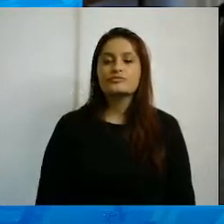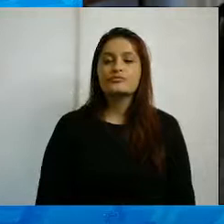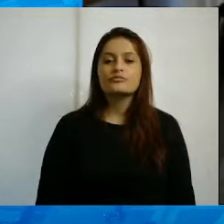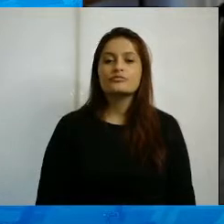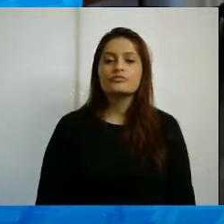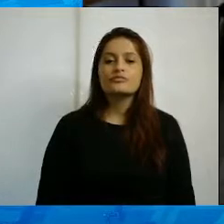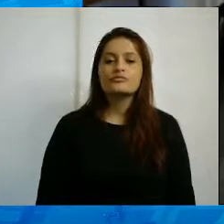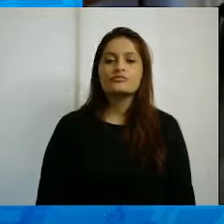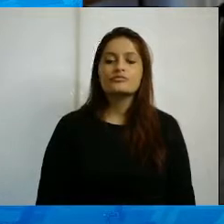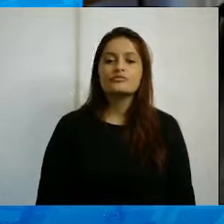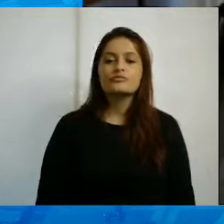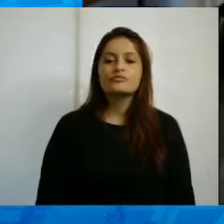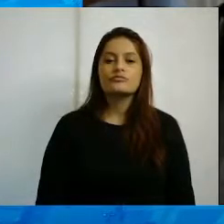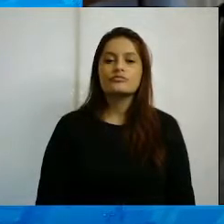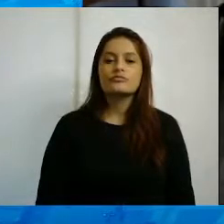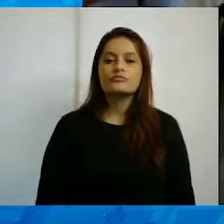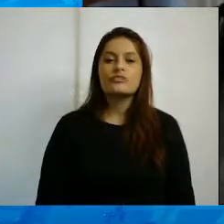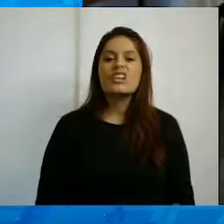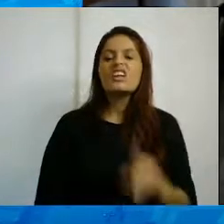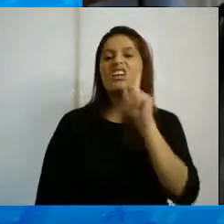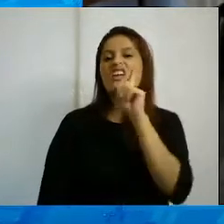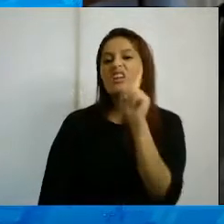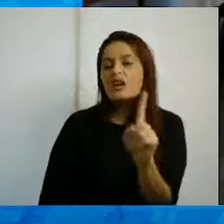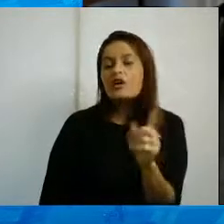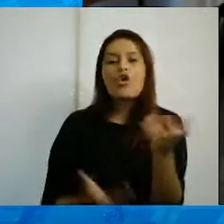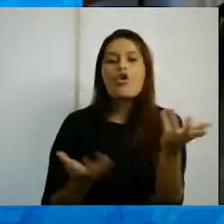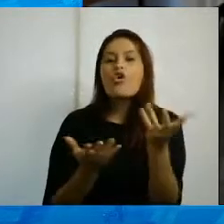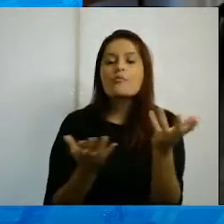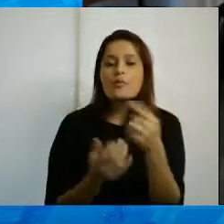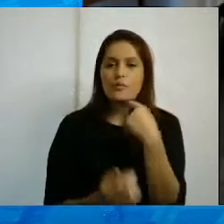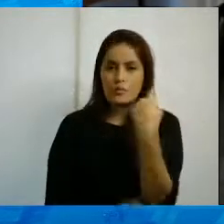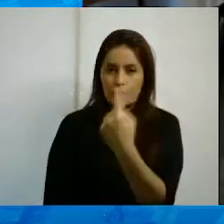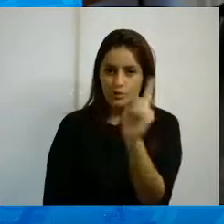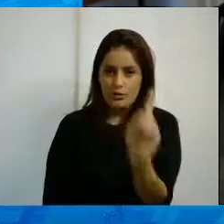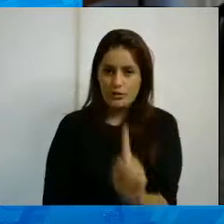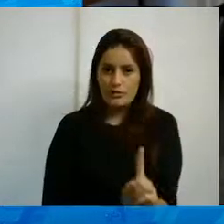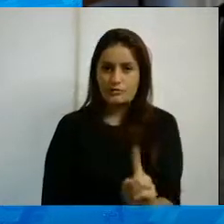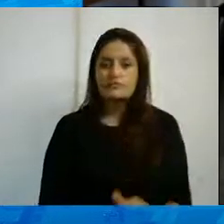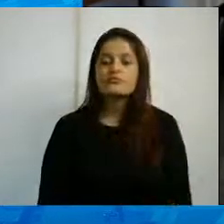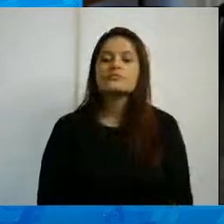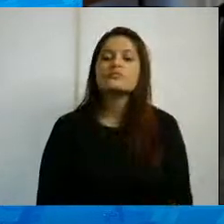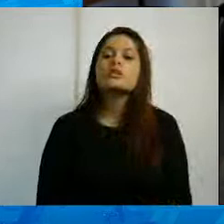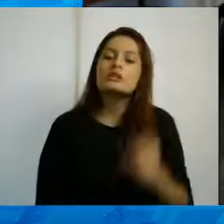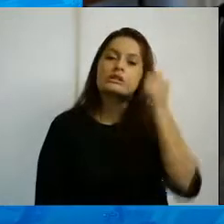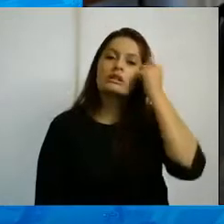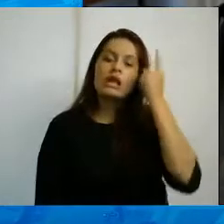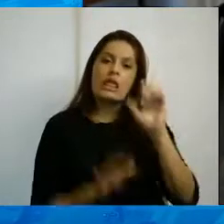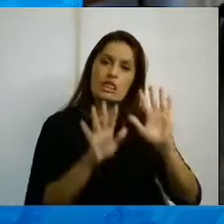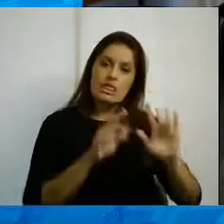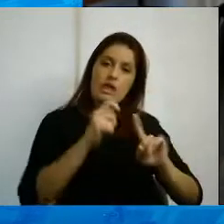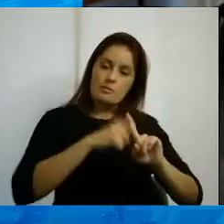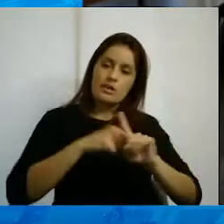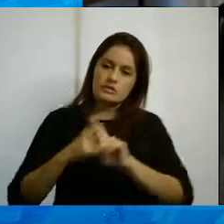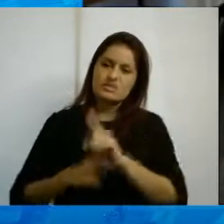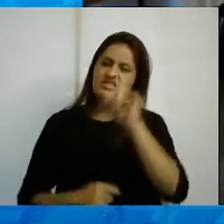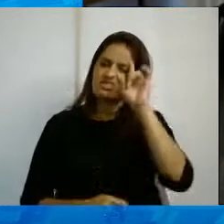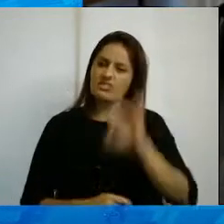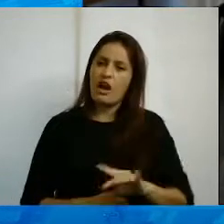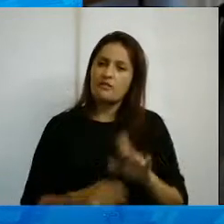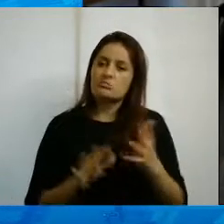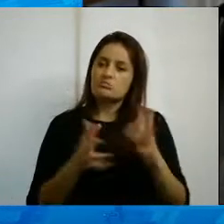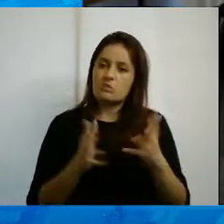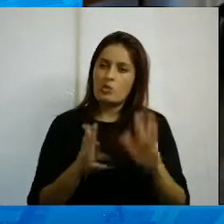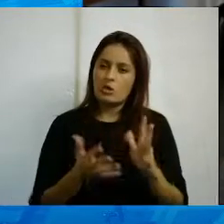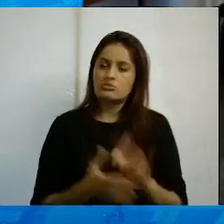cabo esta cobranza? ¿A quiénes se cobra? ¿Cómo se cobra? Tenemos claro el plazo, son 10 meses, y tenemos claro el monto aproximado que se